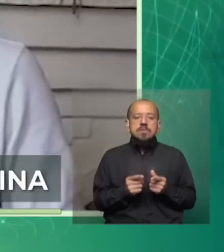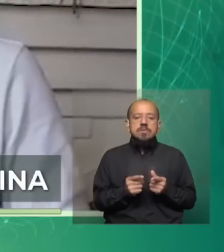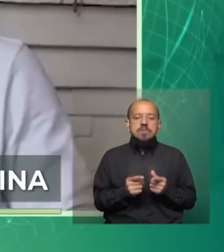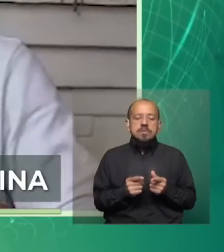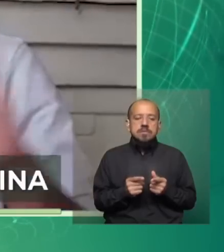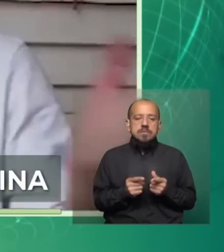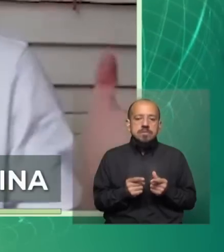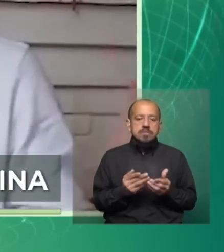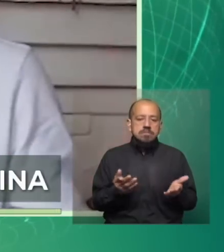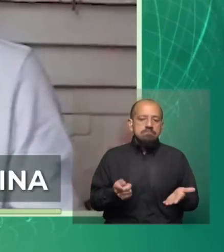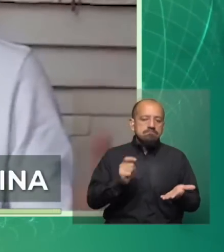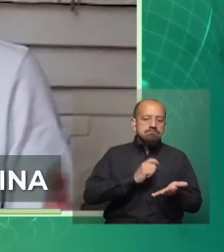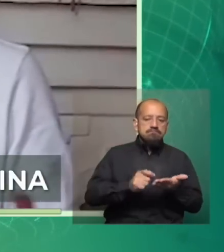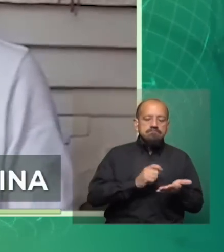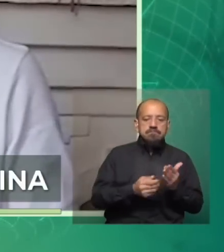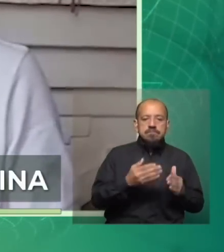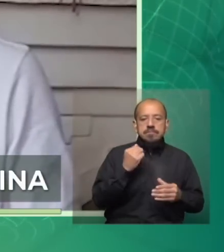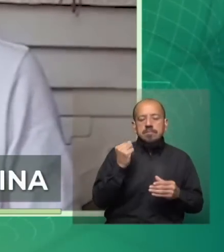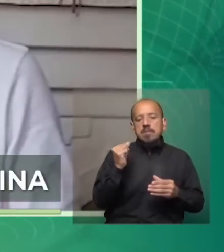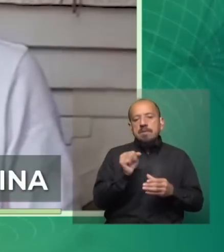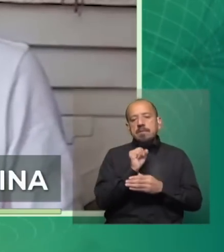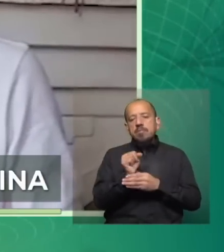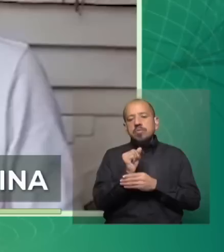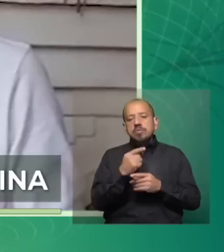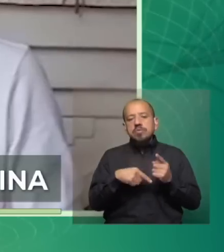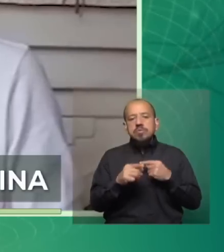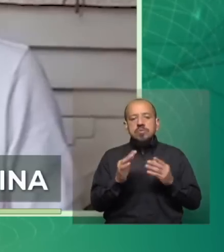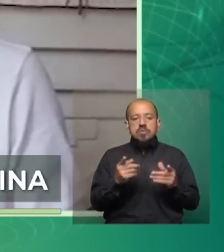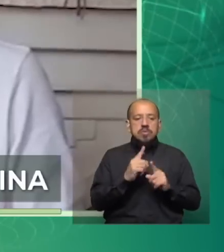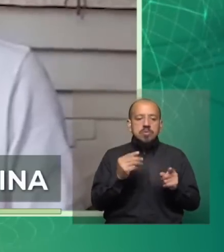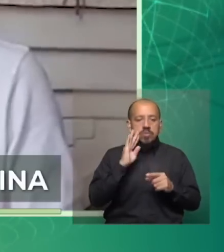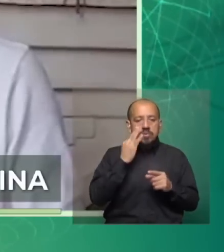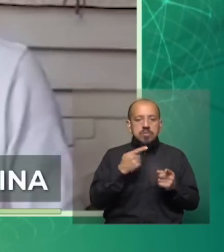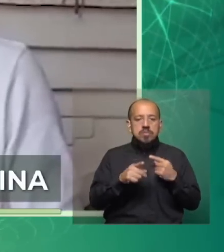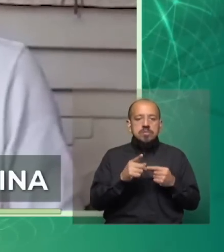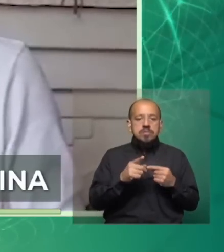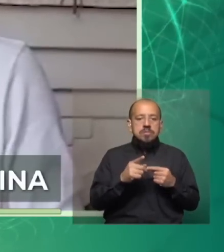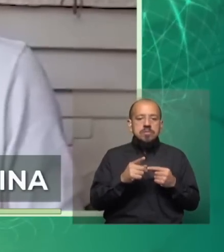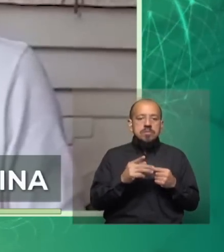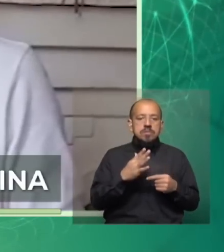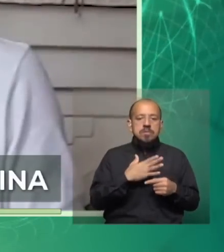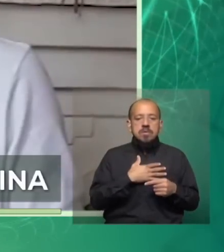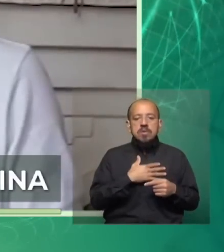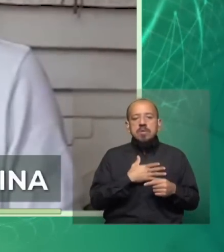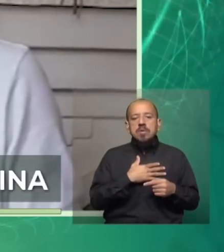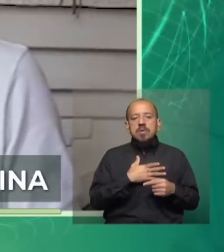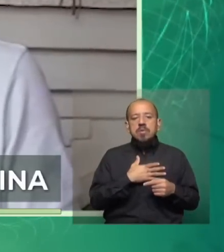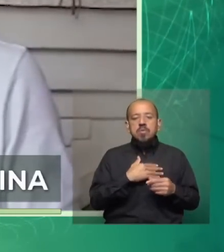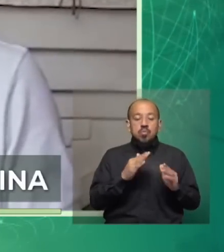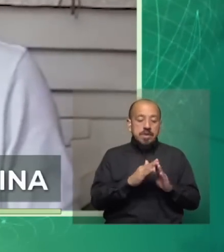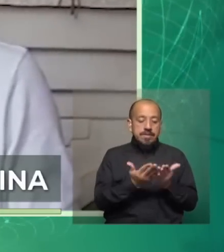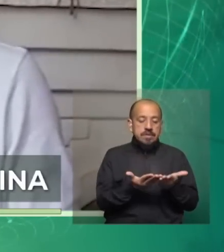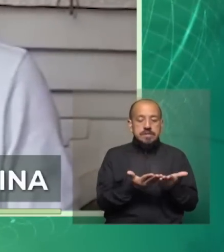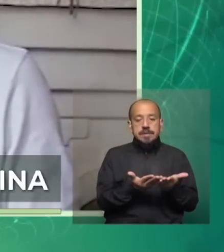de los escritores más famosos hasta los casi absolutamente desconocidos una novela una novela no una revista que